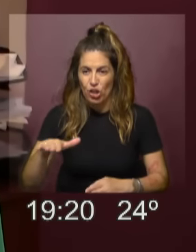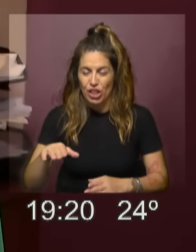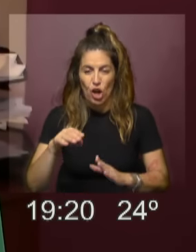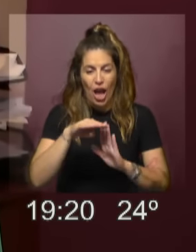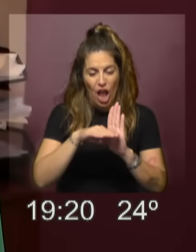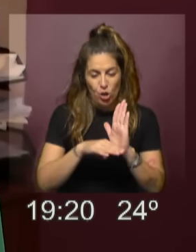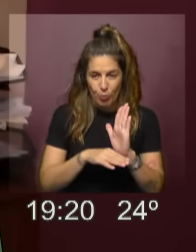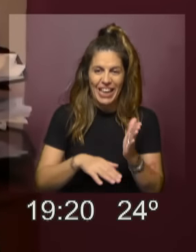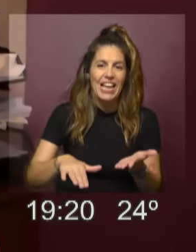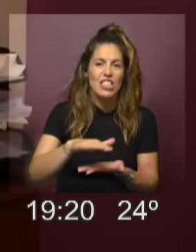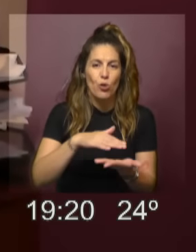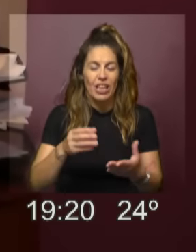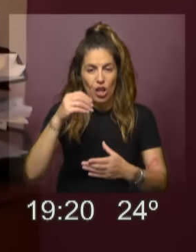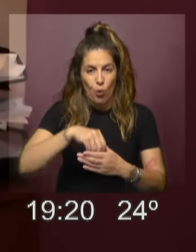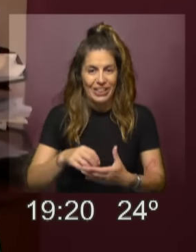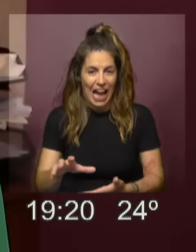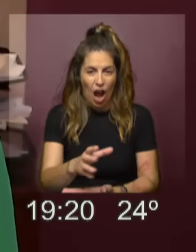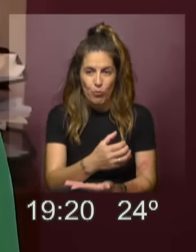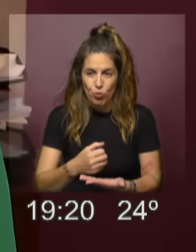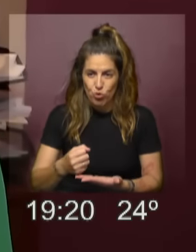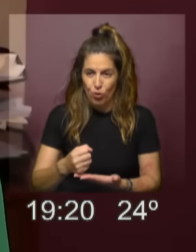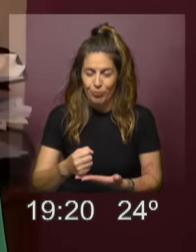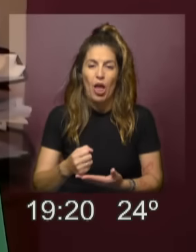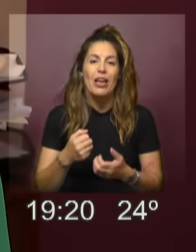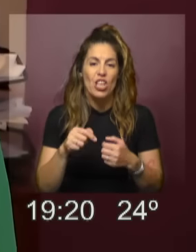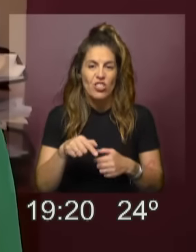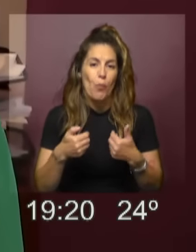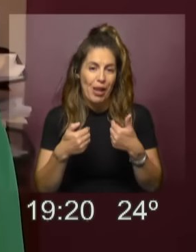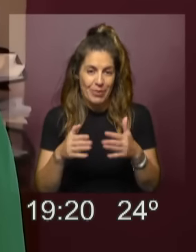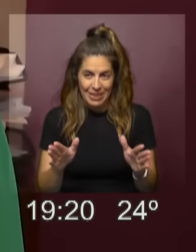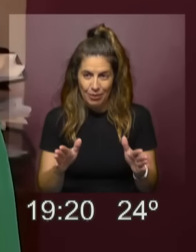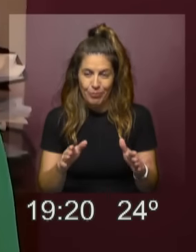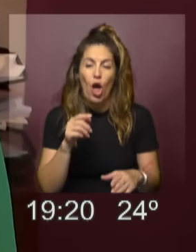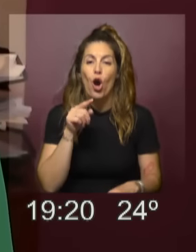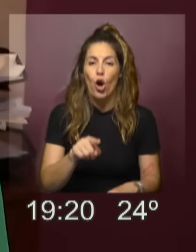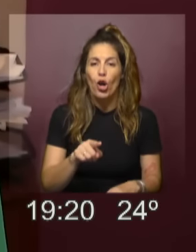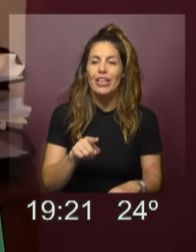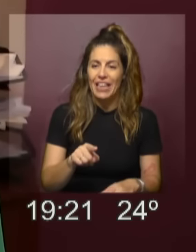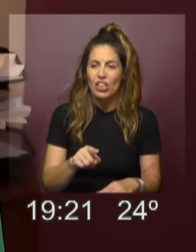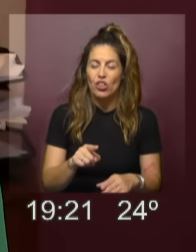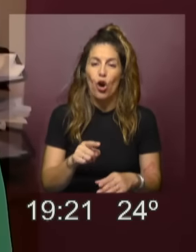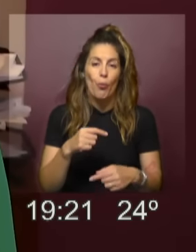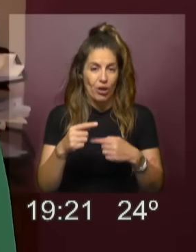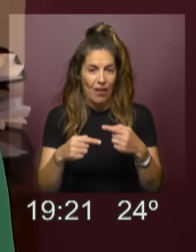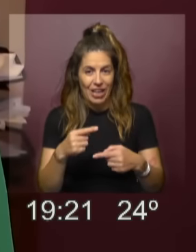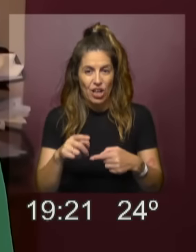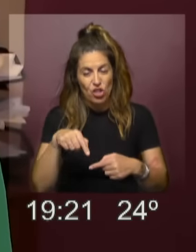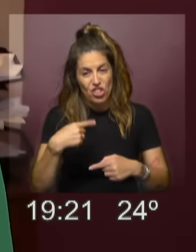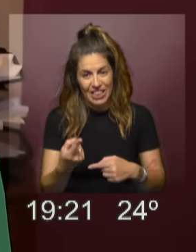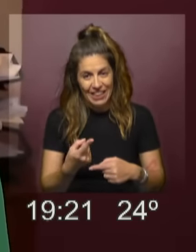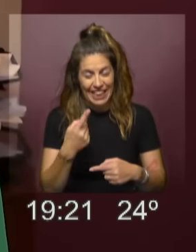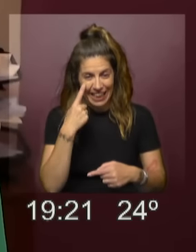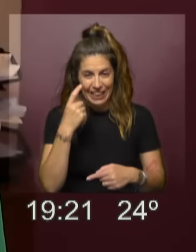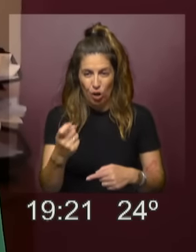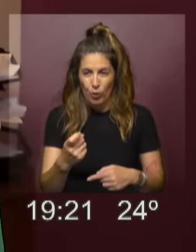ciertas circunstancias entre las cuales está el abuso, como para empezar. Con esto voy de la mano a lo siguiente que debería tenerse en